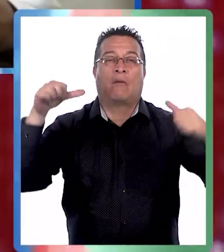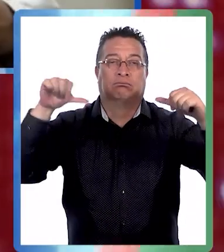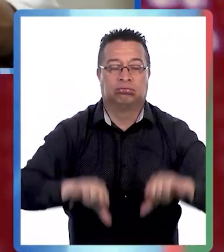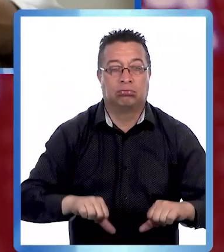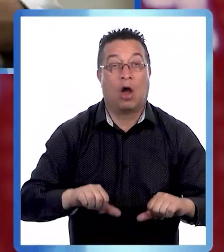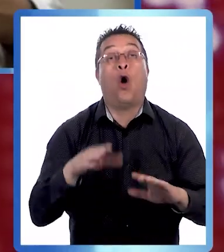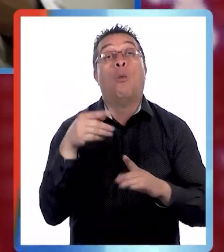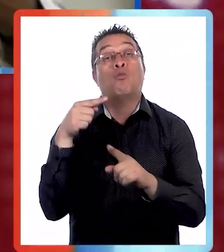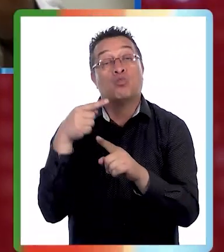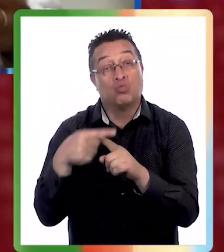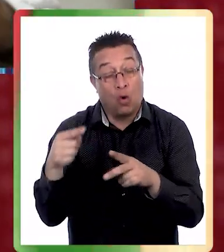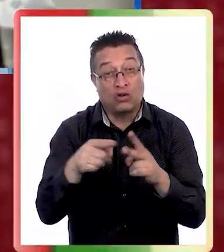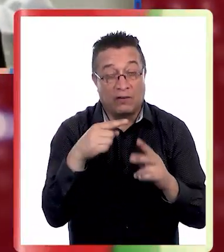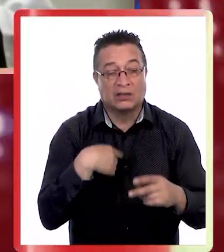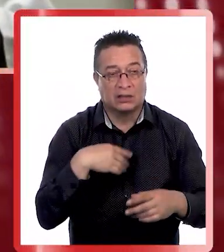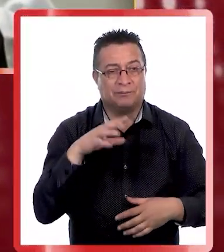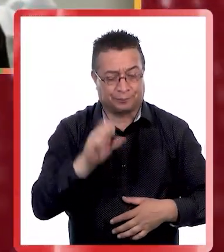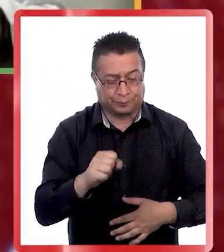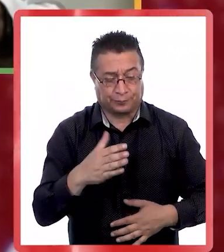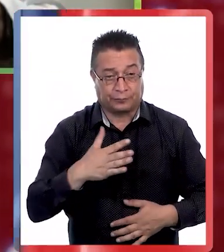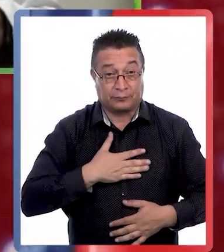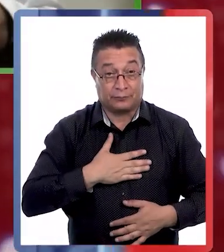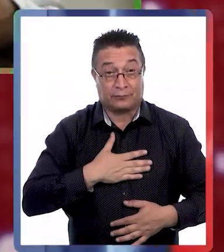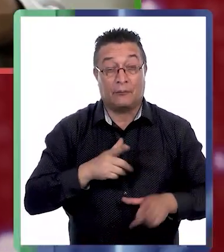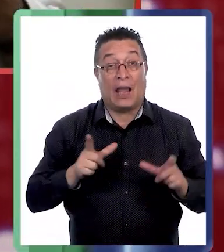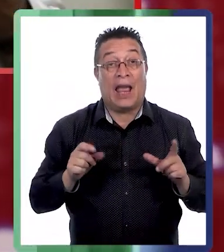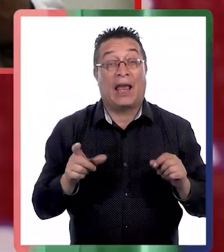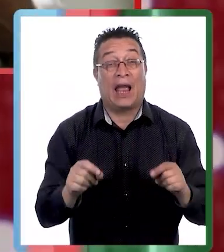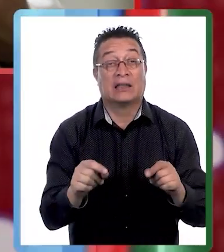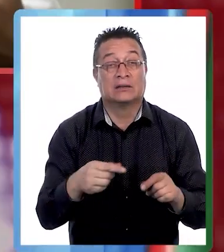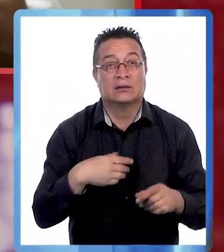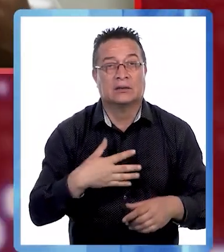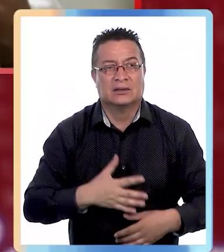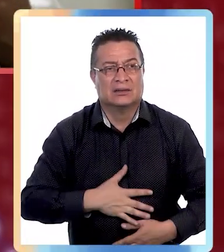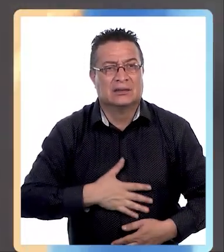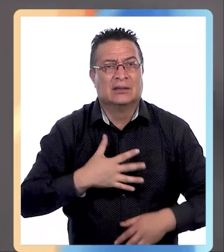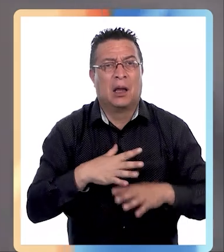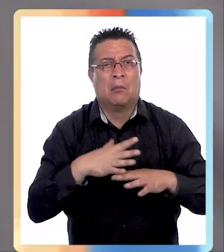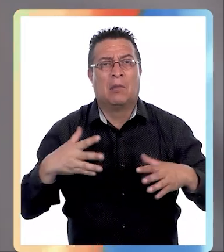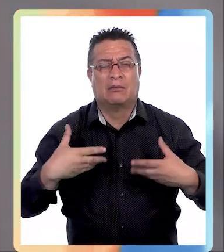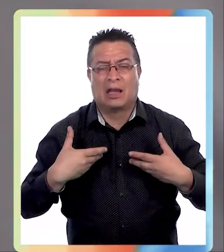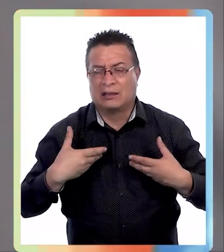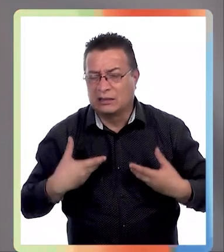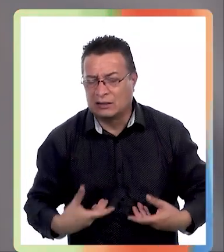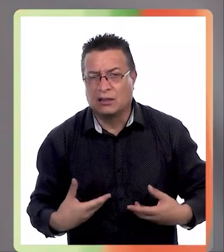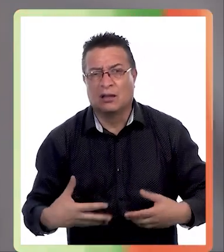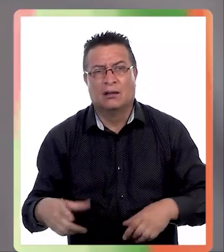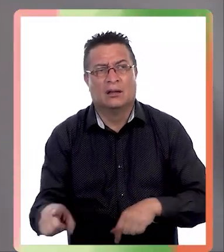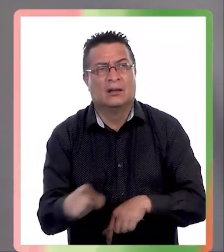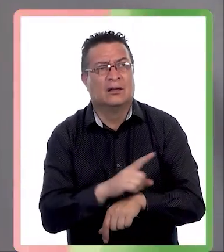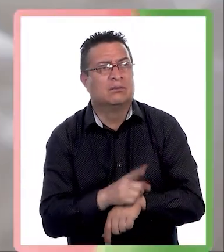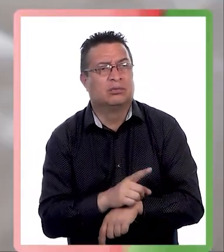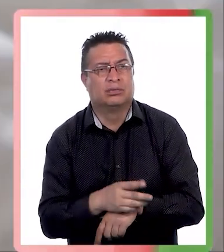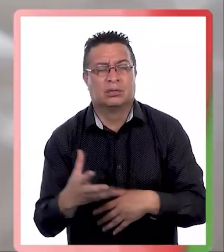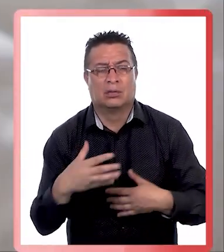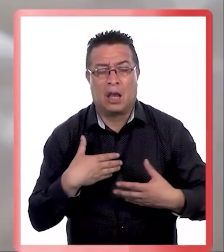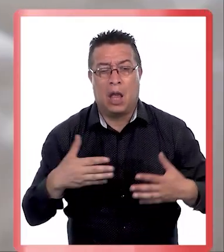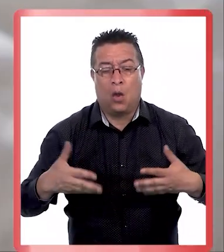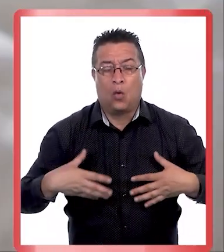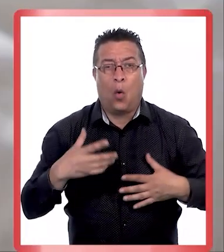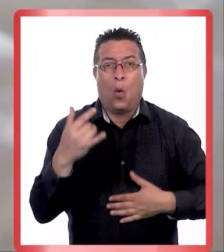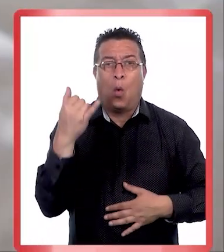los pacientes detectan su cáncer porque empiezan con mayor cansancio de lo habitual, con baja de